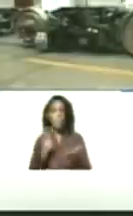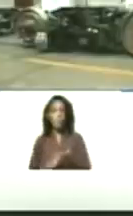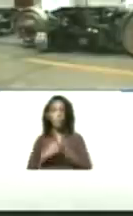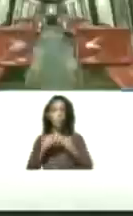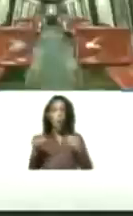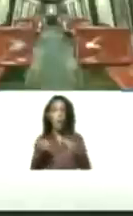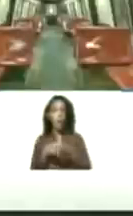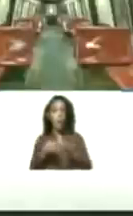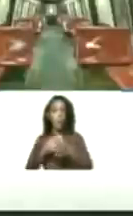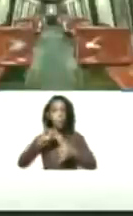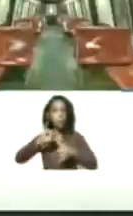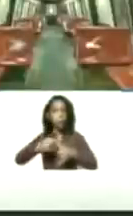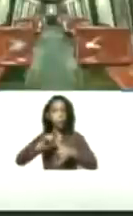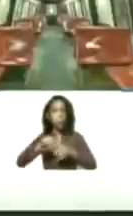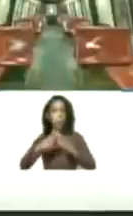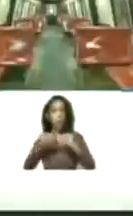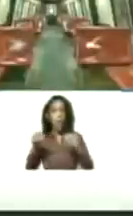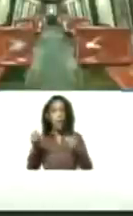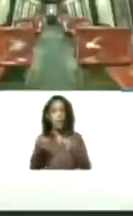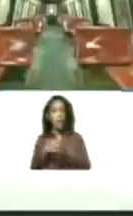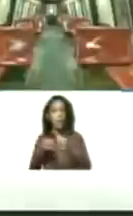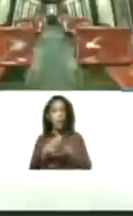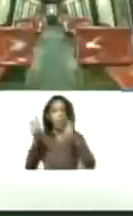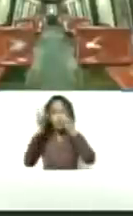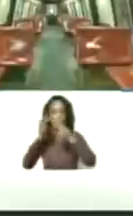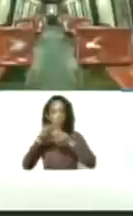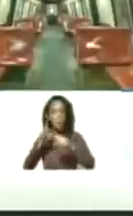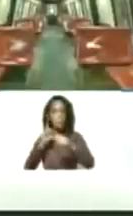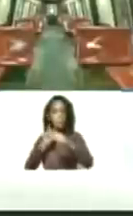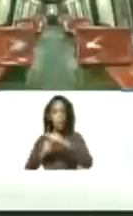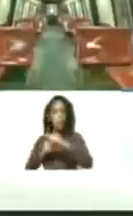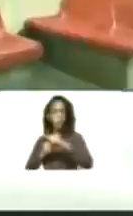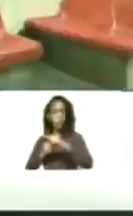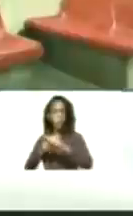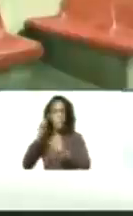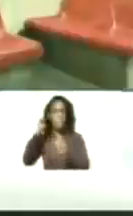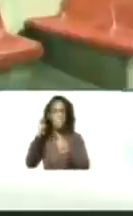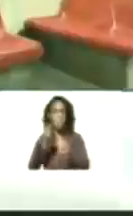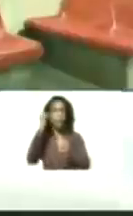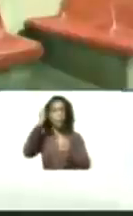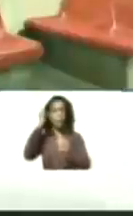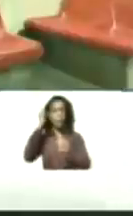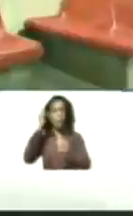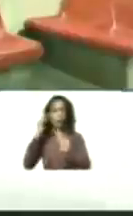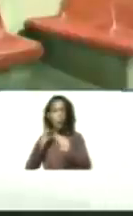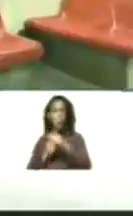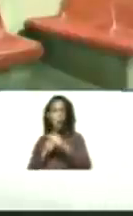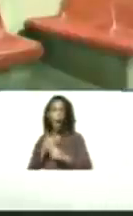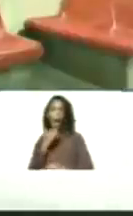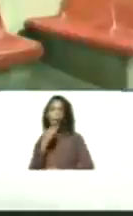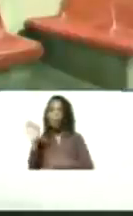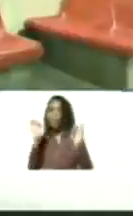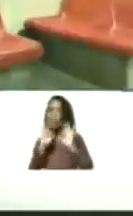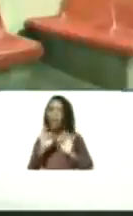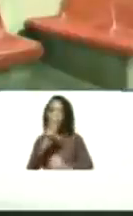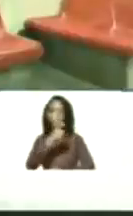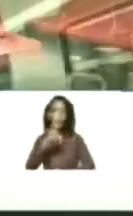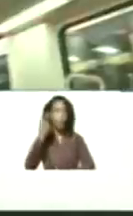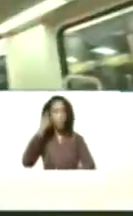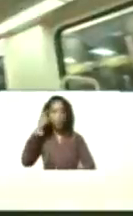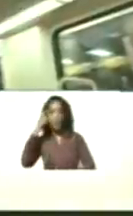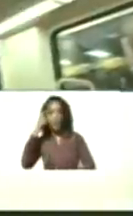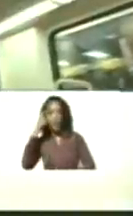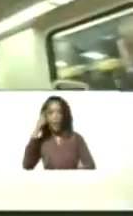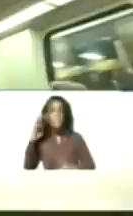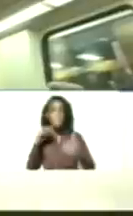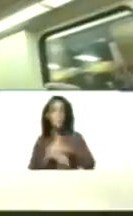equipo de ingenieros, todo el equipo de investigación, y dieron con el clavo. Algo que nadie sabía. ¿Ah?